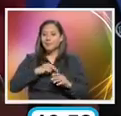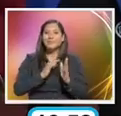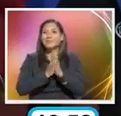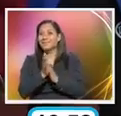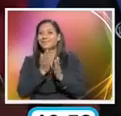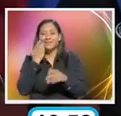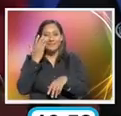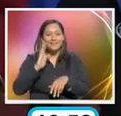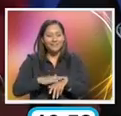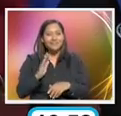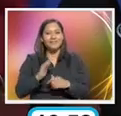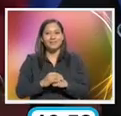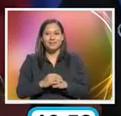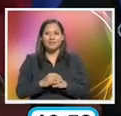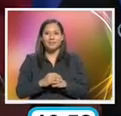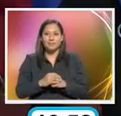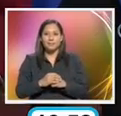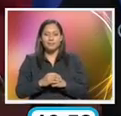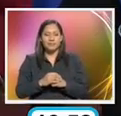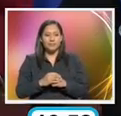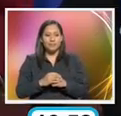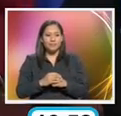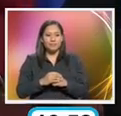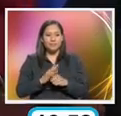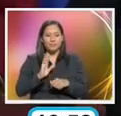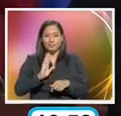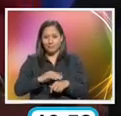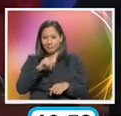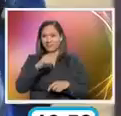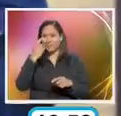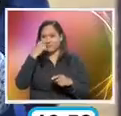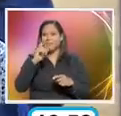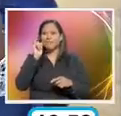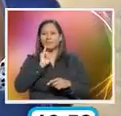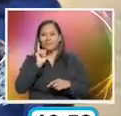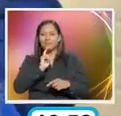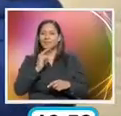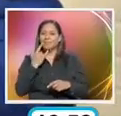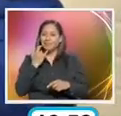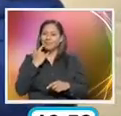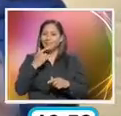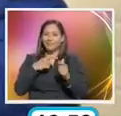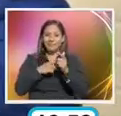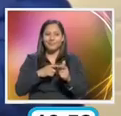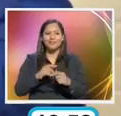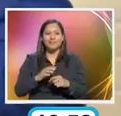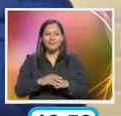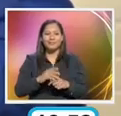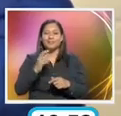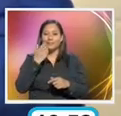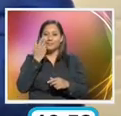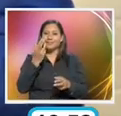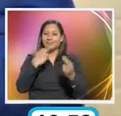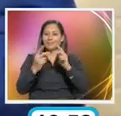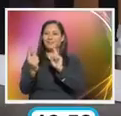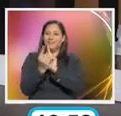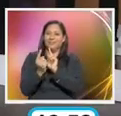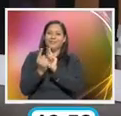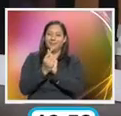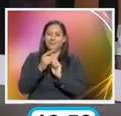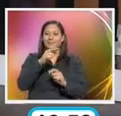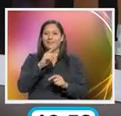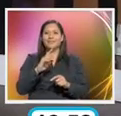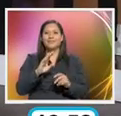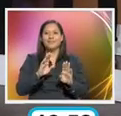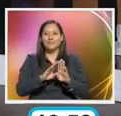ya queremos saber más. Claro que sí. Algo más para la gente, para las mujeres batallosas. Se llama Ahora O Quieres sea, Regresar. batallosas allá en tu tierra es